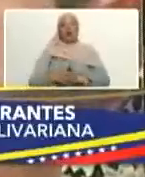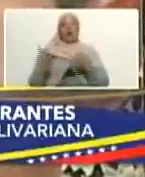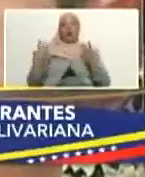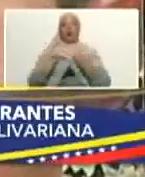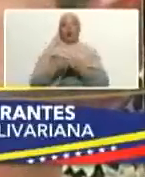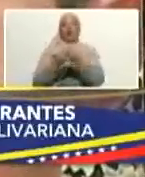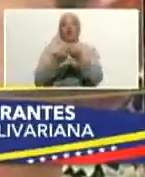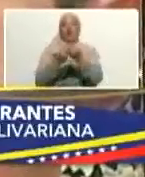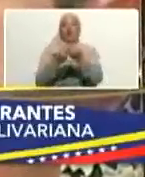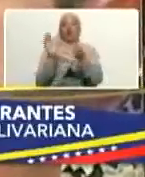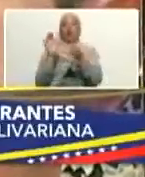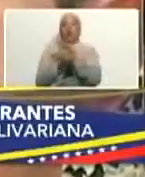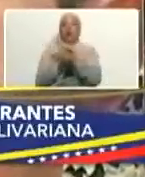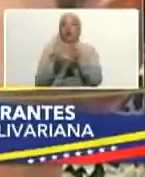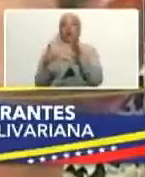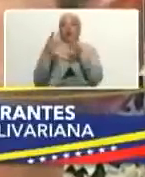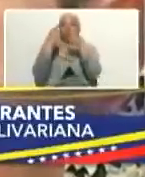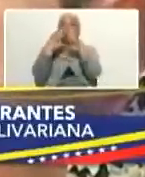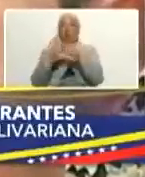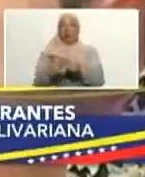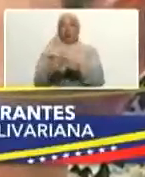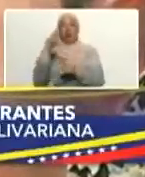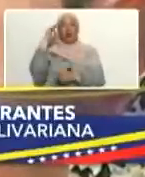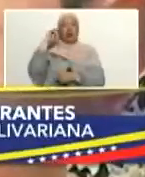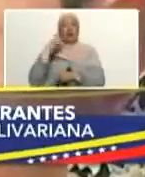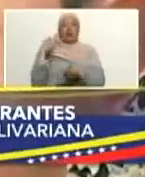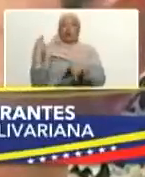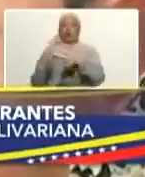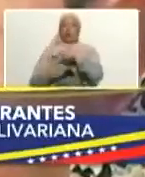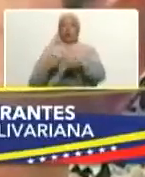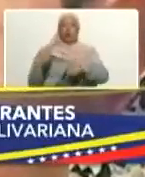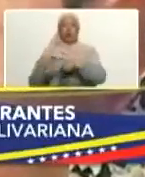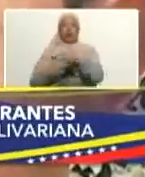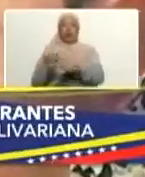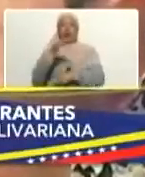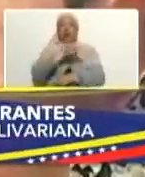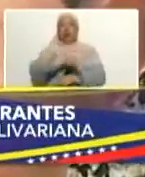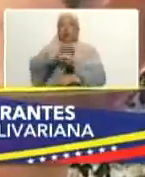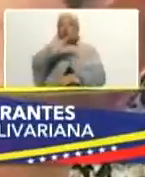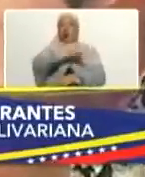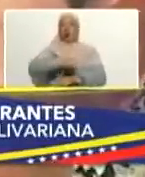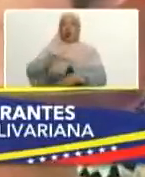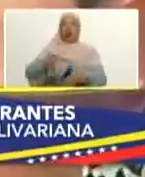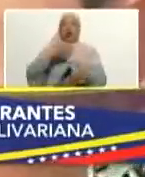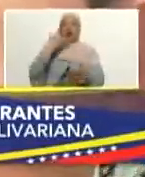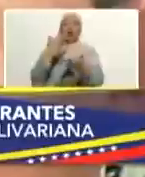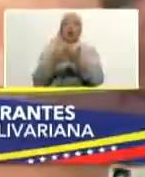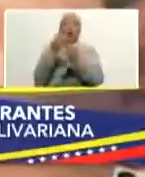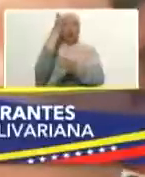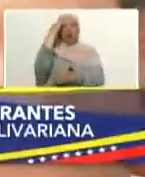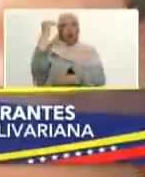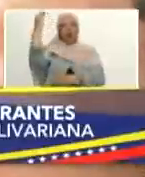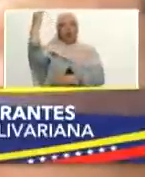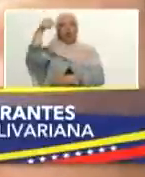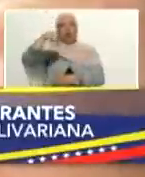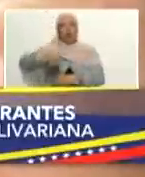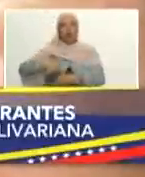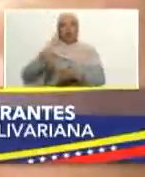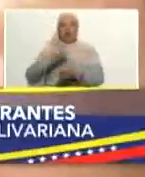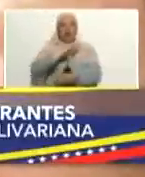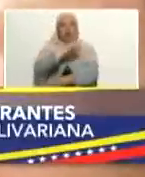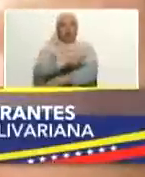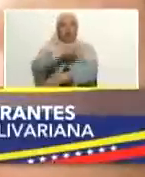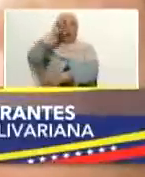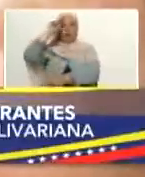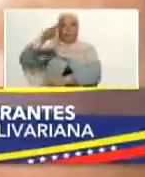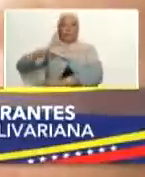pueblo, humanista, bolivariana, revolucionaria y socialista. Gracias a Dios tenemos esta poderosa fuerza